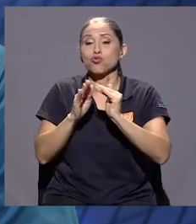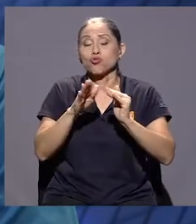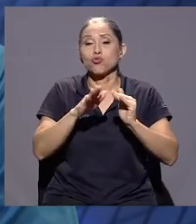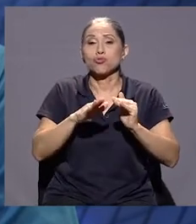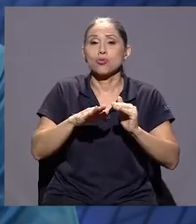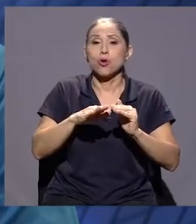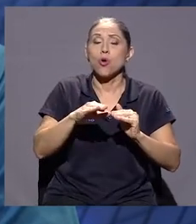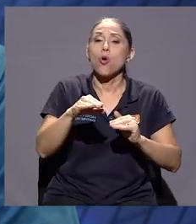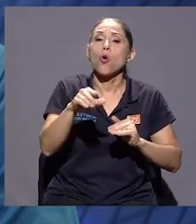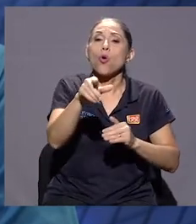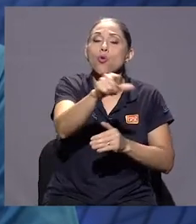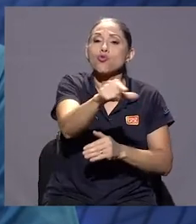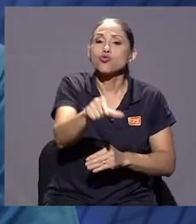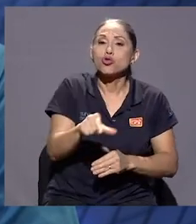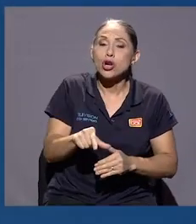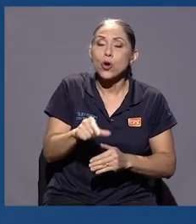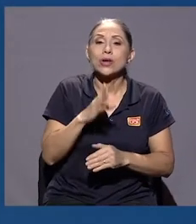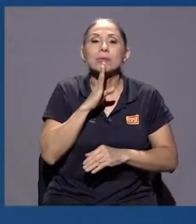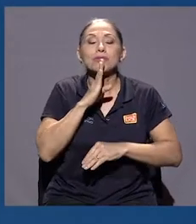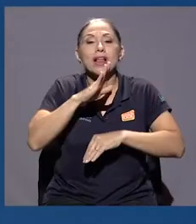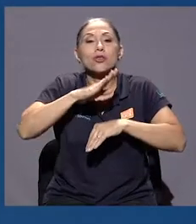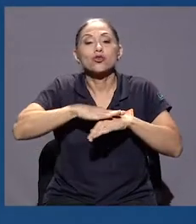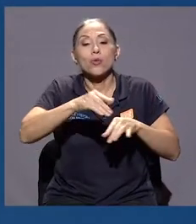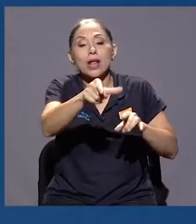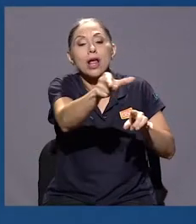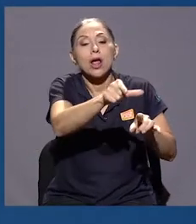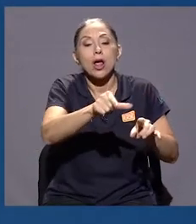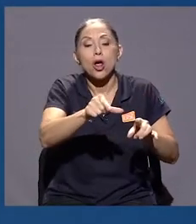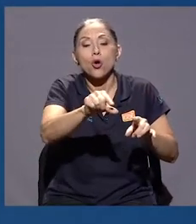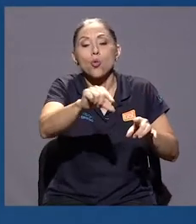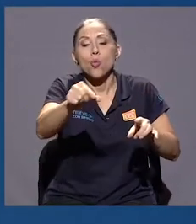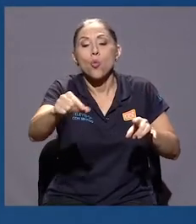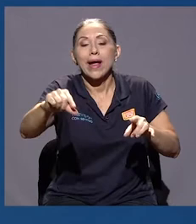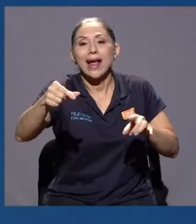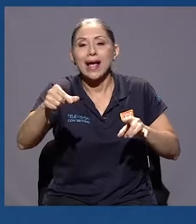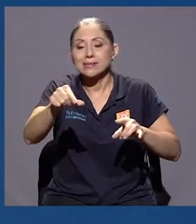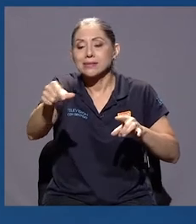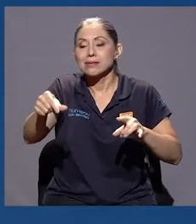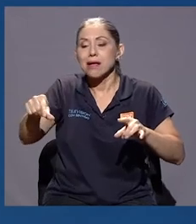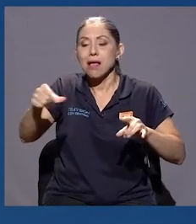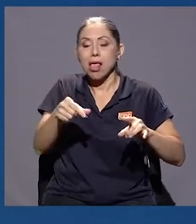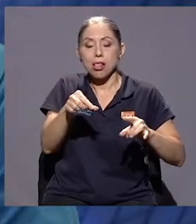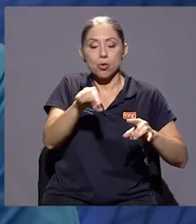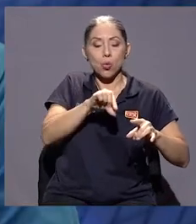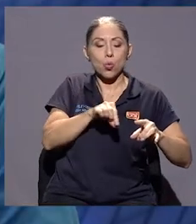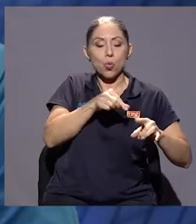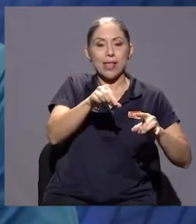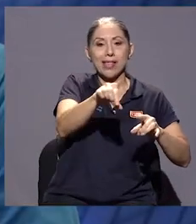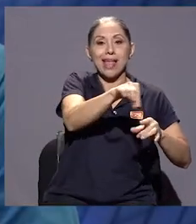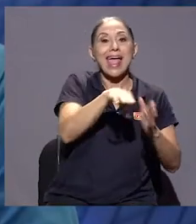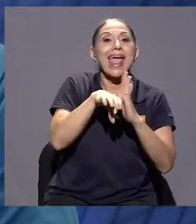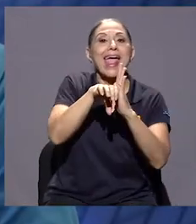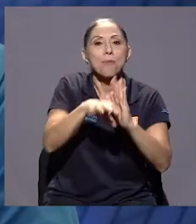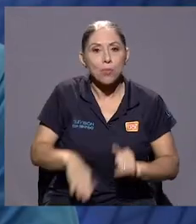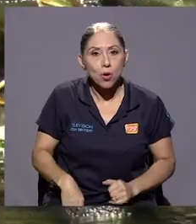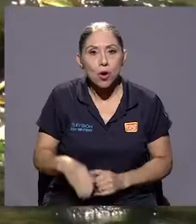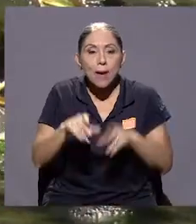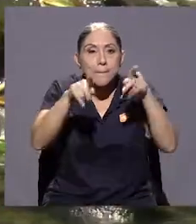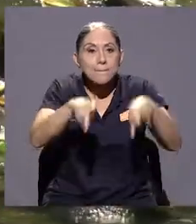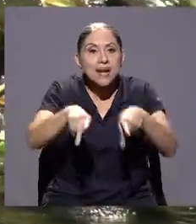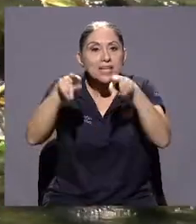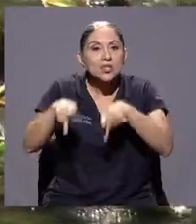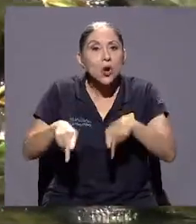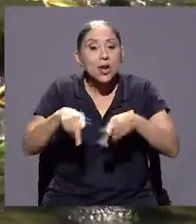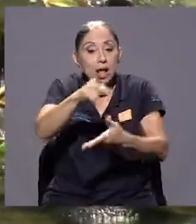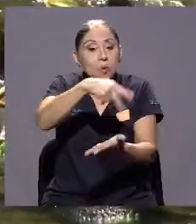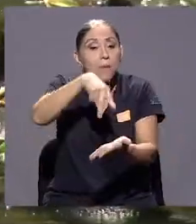definidos digamos por todos de sus territorio por ejemplo digamos si alguien tira basura en un parque por